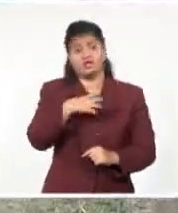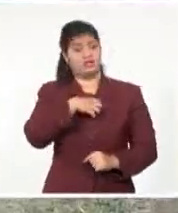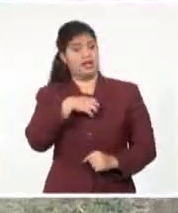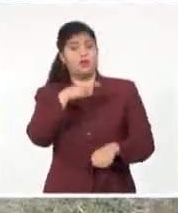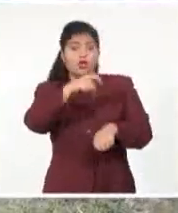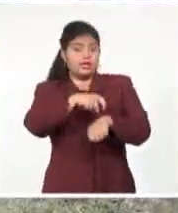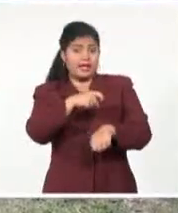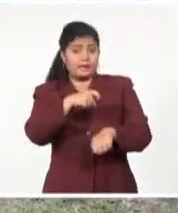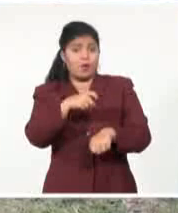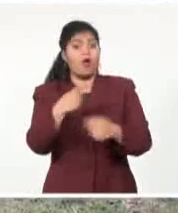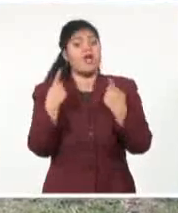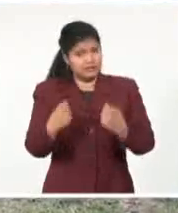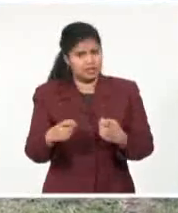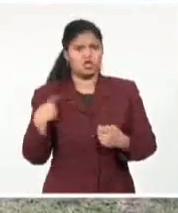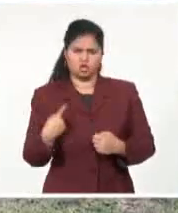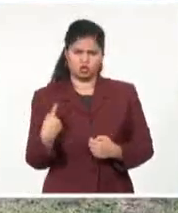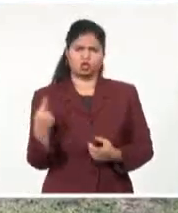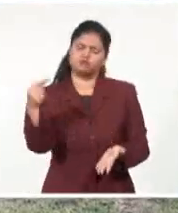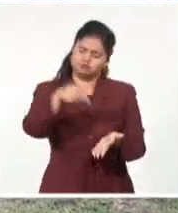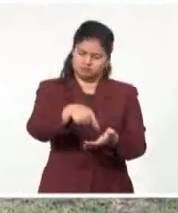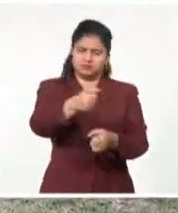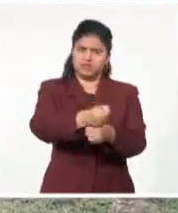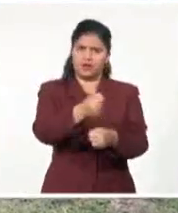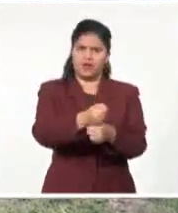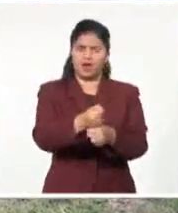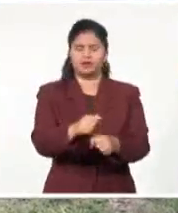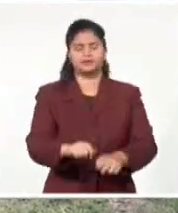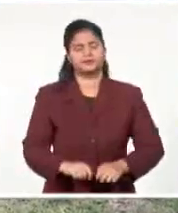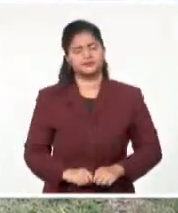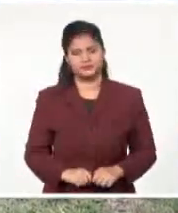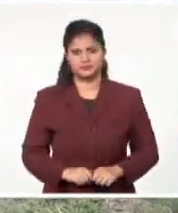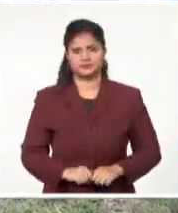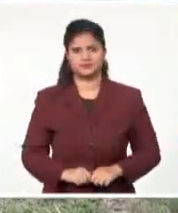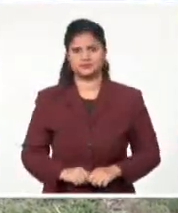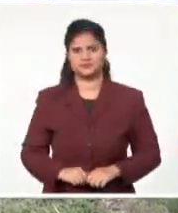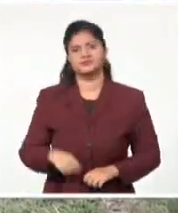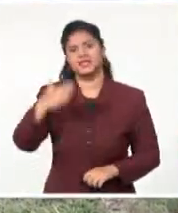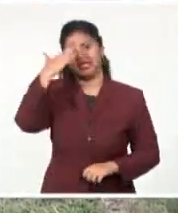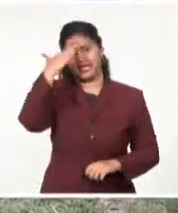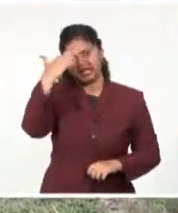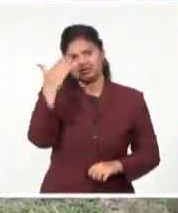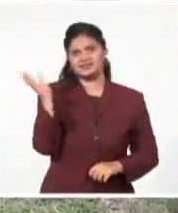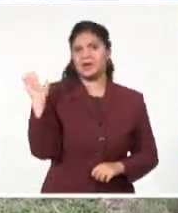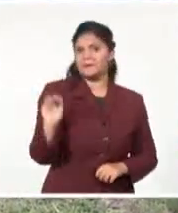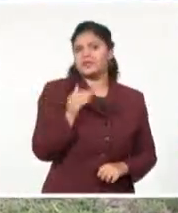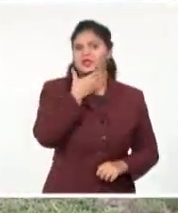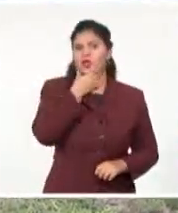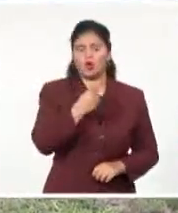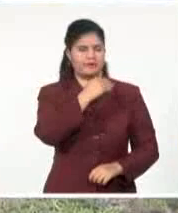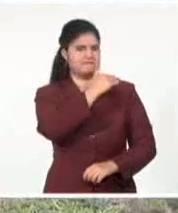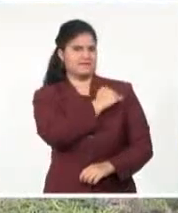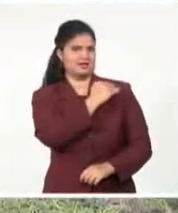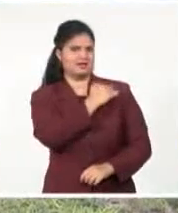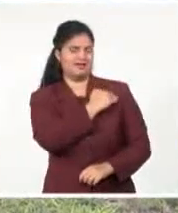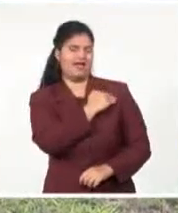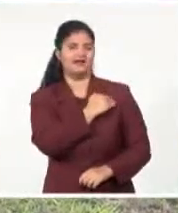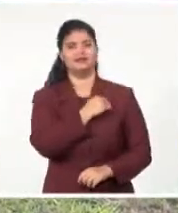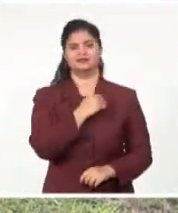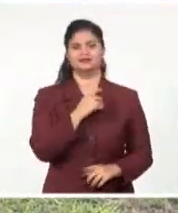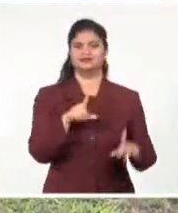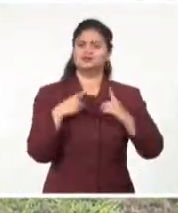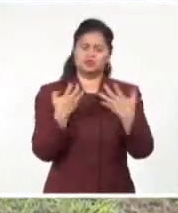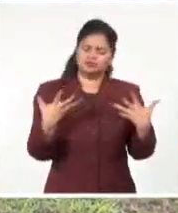necesario. Estamos agradecidos en general todo el pueblo por la ayuda incondicional que ellos han tenido con nosotros. Ya San Luis es